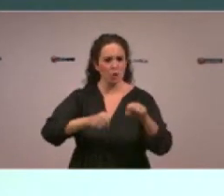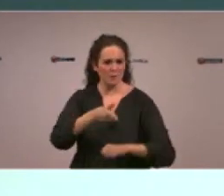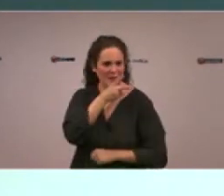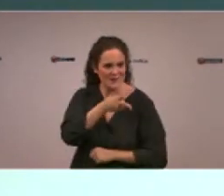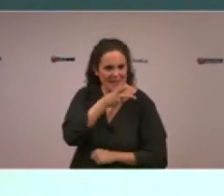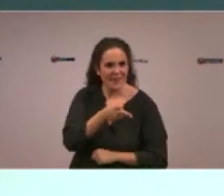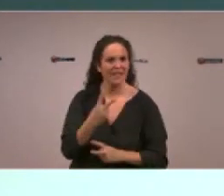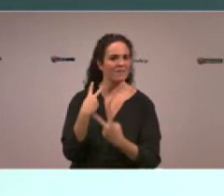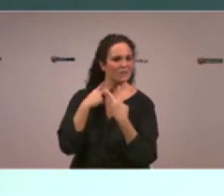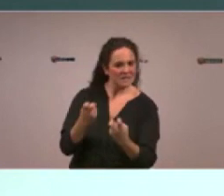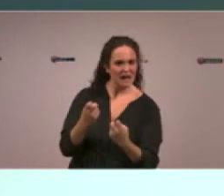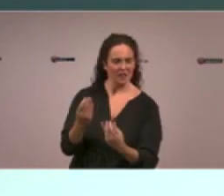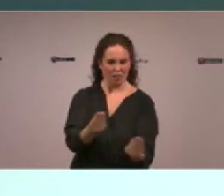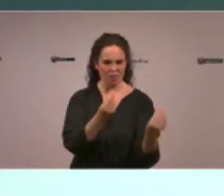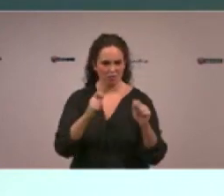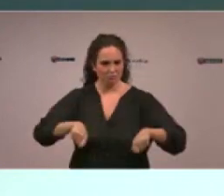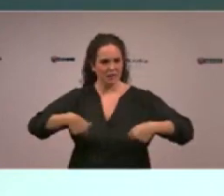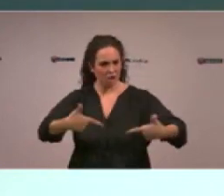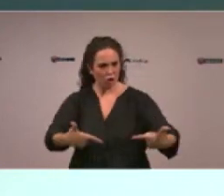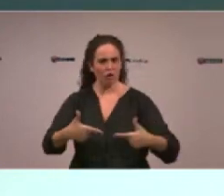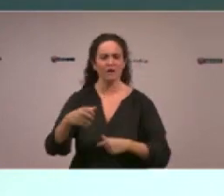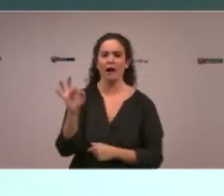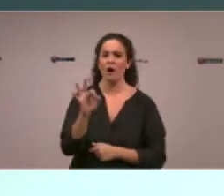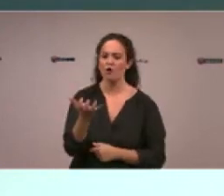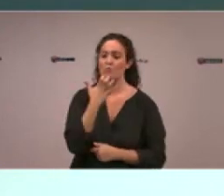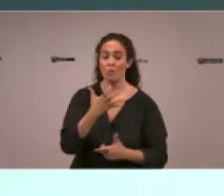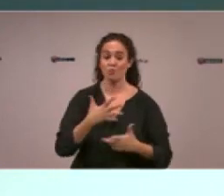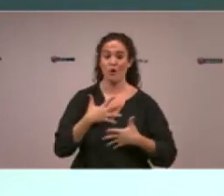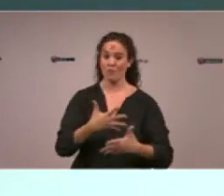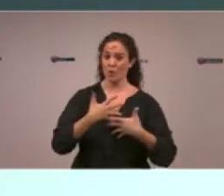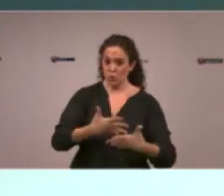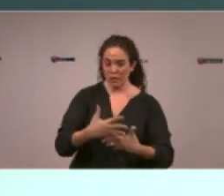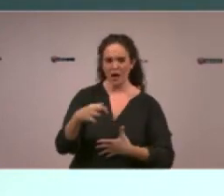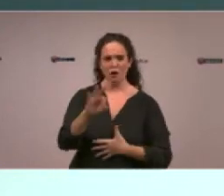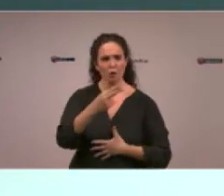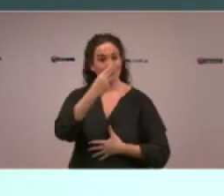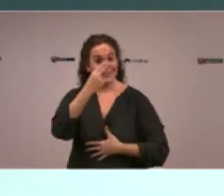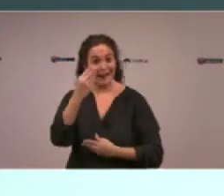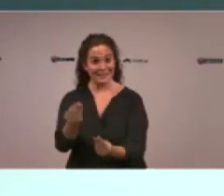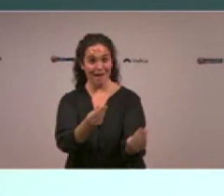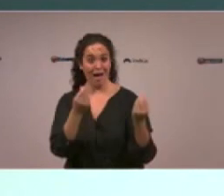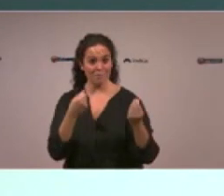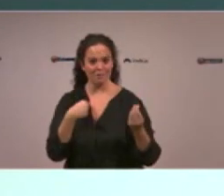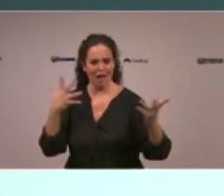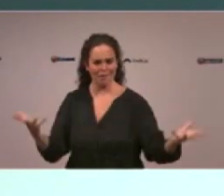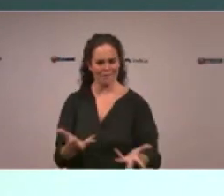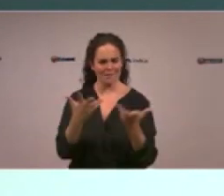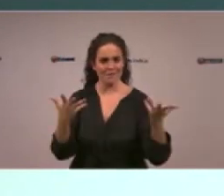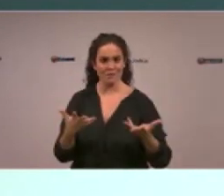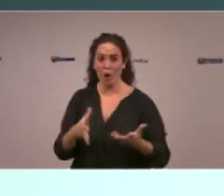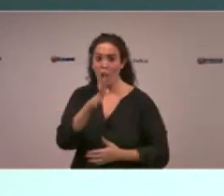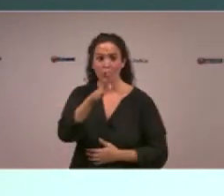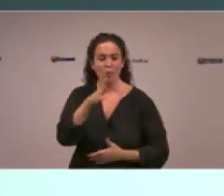fiscalidad ecológica o la realización de acciones de voluntariado o de interés ambiental, considerándolos todos